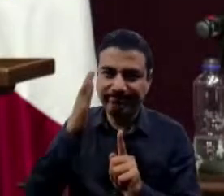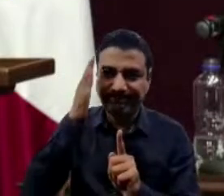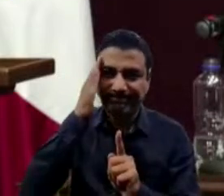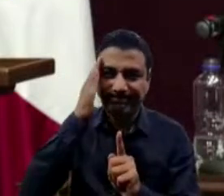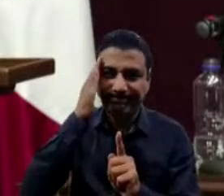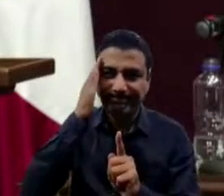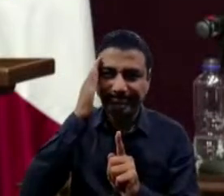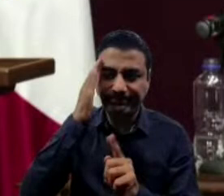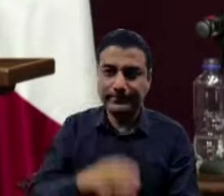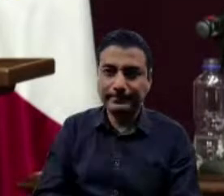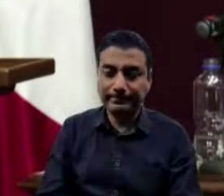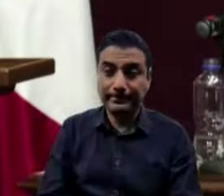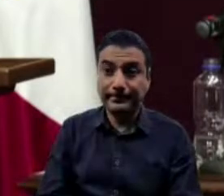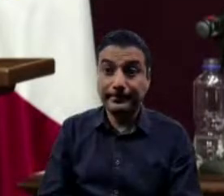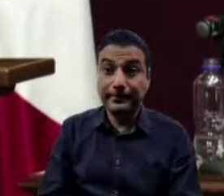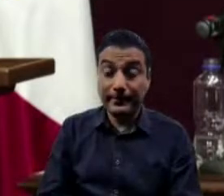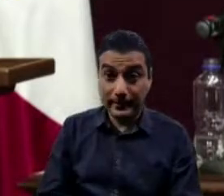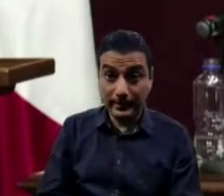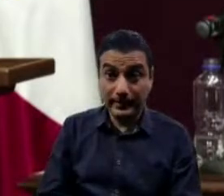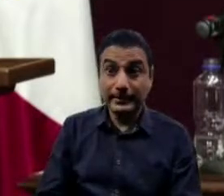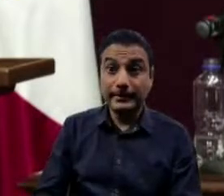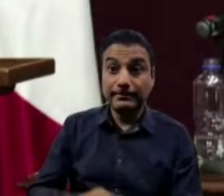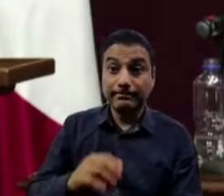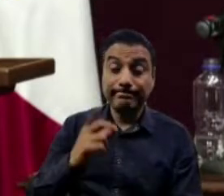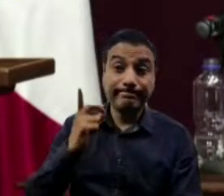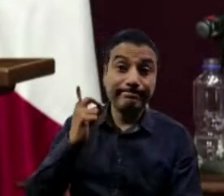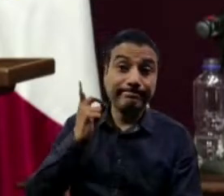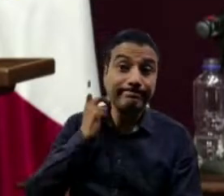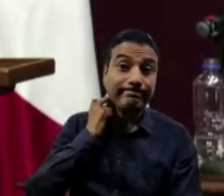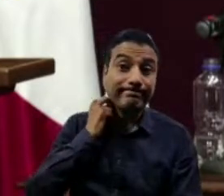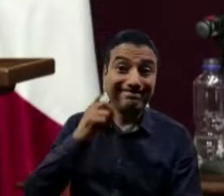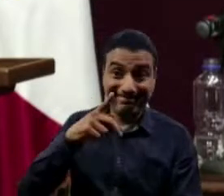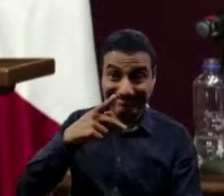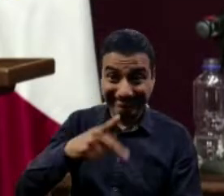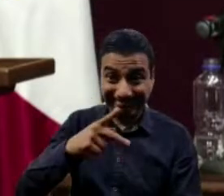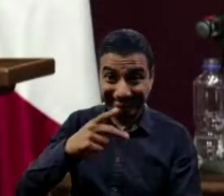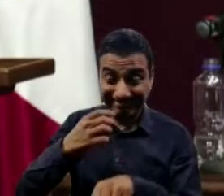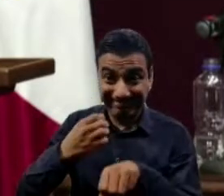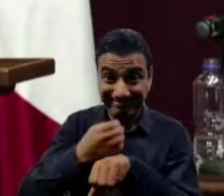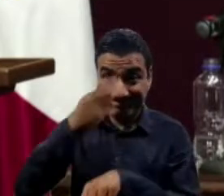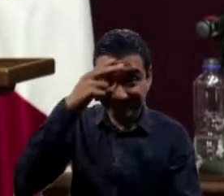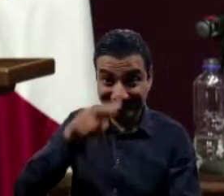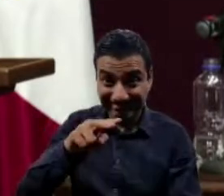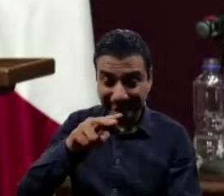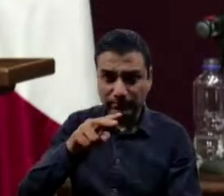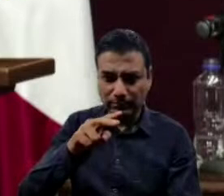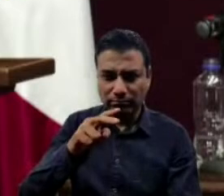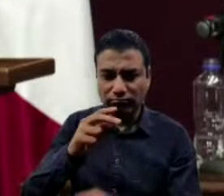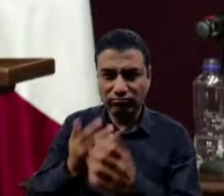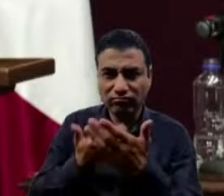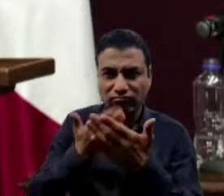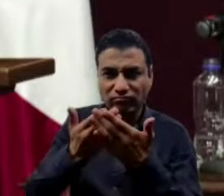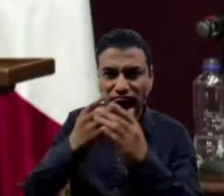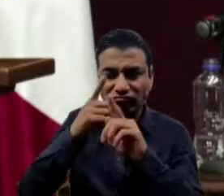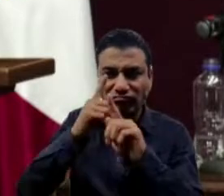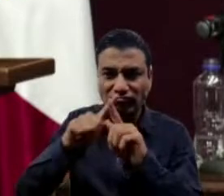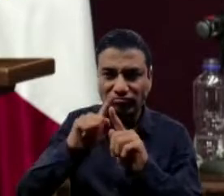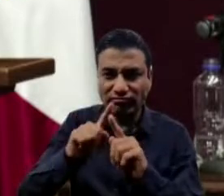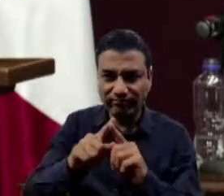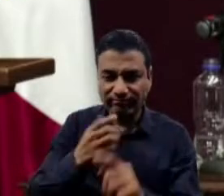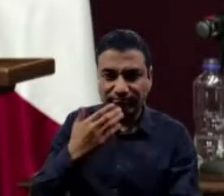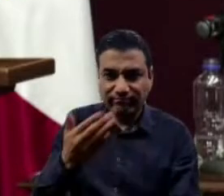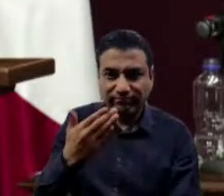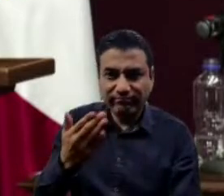importantes avances realizados por este poder legislativo, en nuestro estado aún existen grandes desafíos en materia educativa